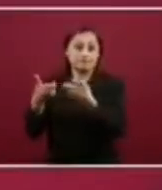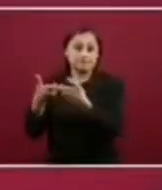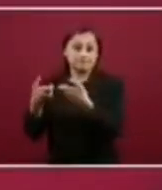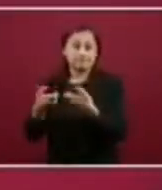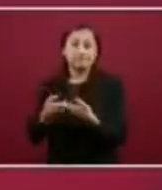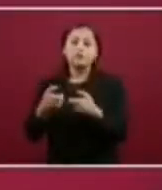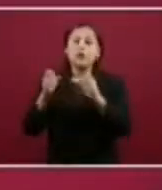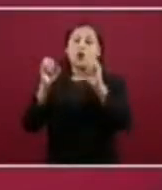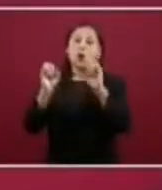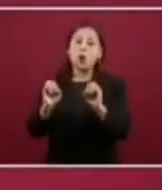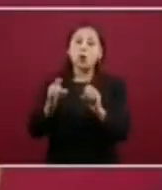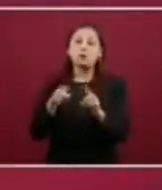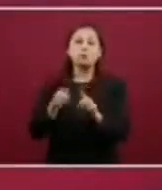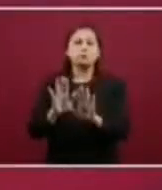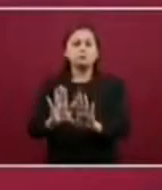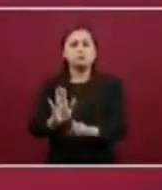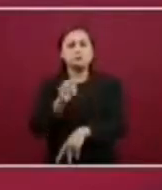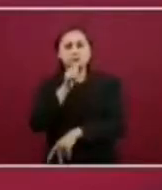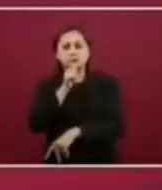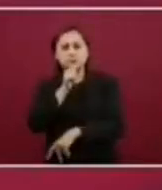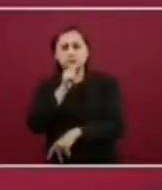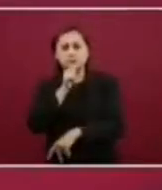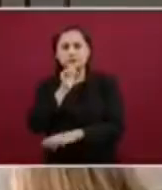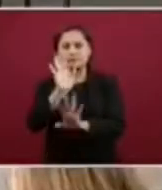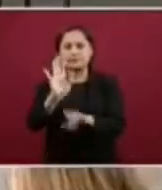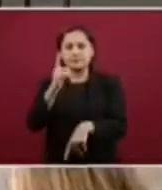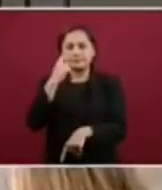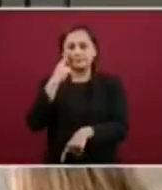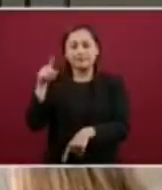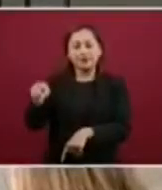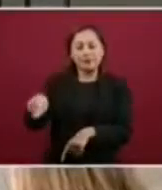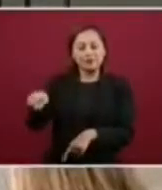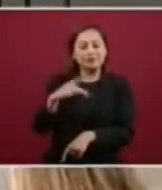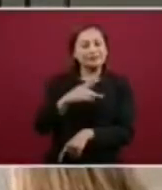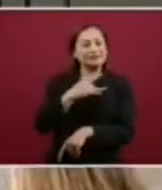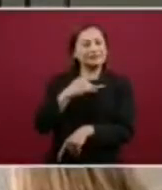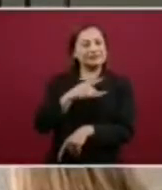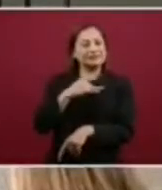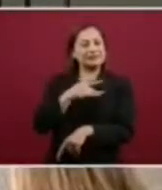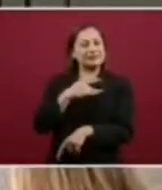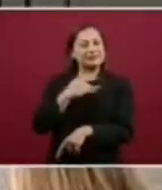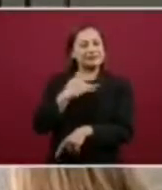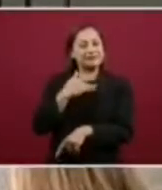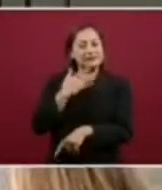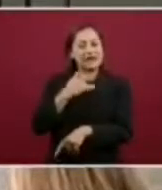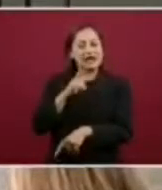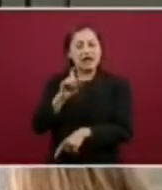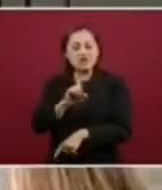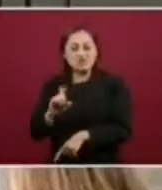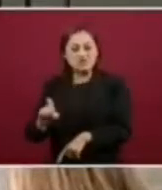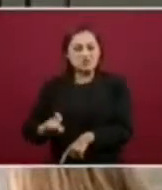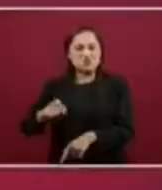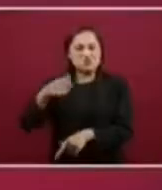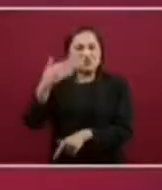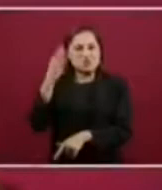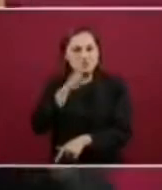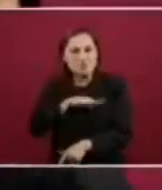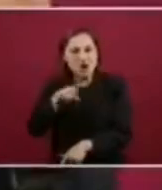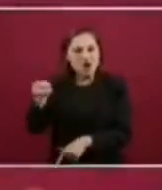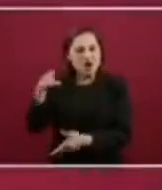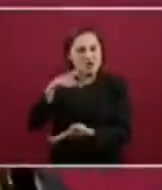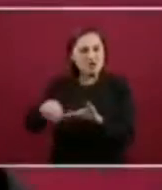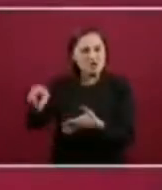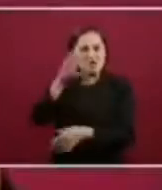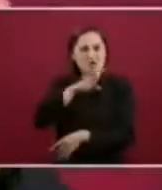la primera línea de trabajo si la inquietud es si faltan un insecticida de la respuesta es no no el gobierno federal